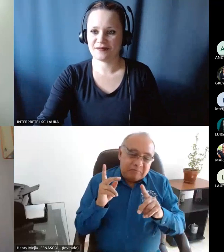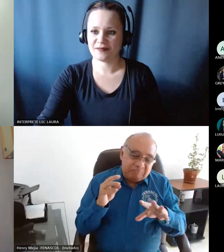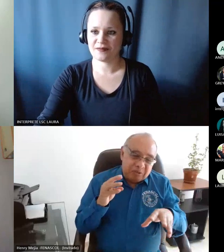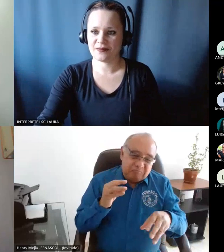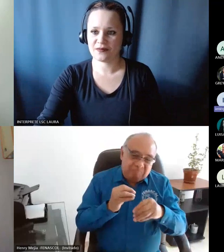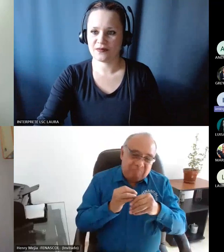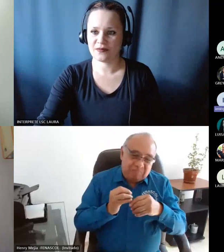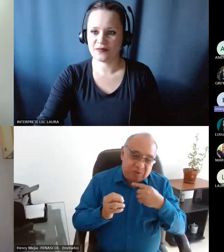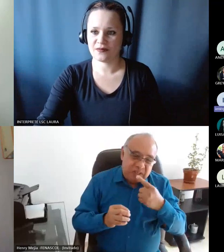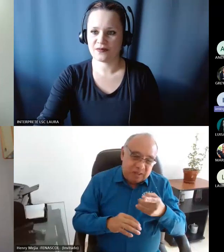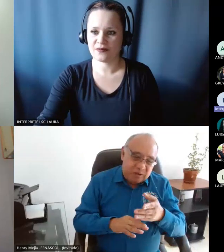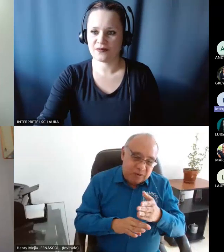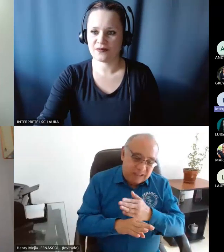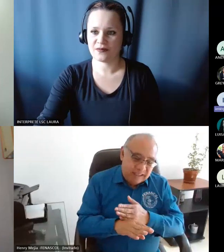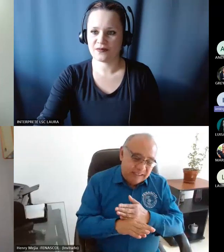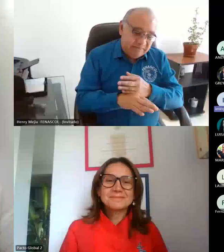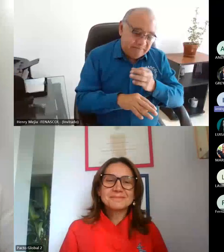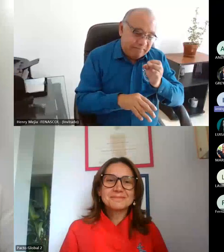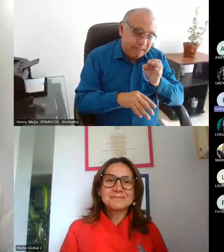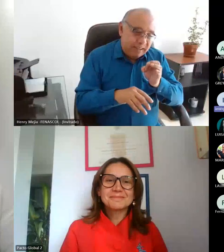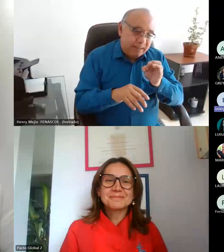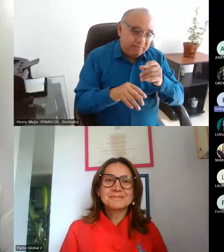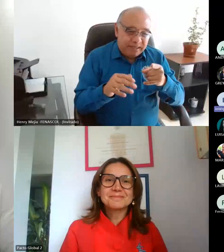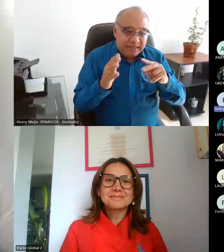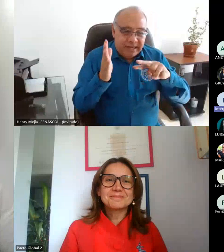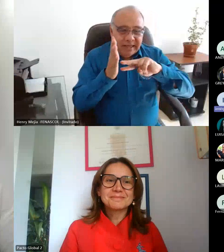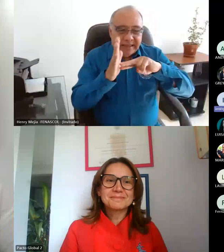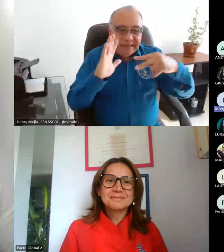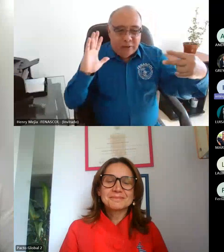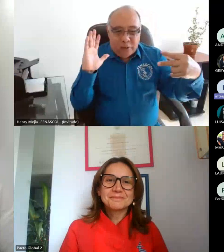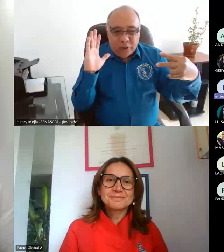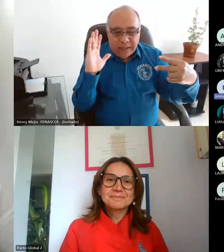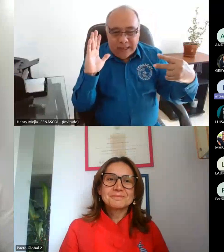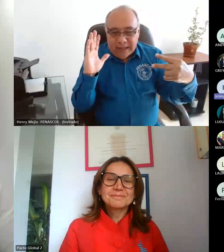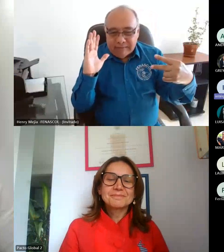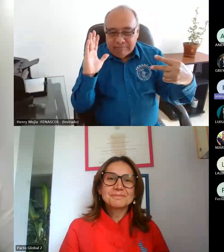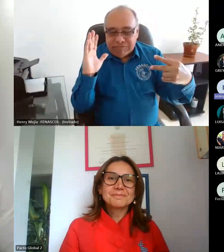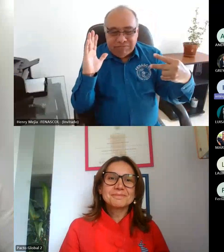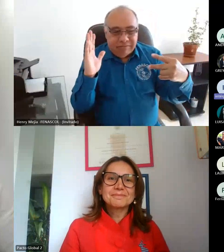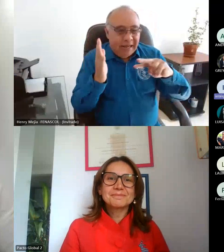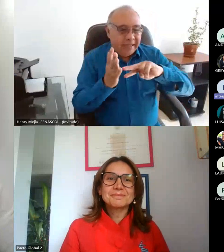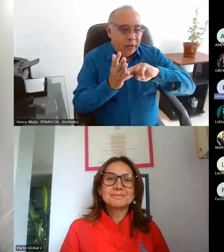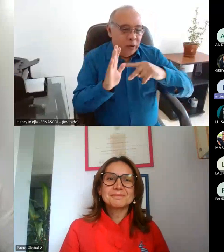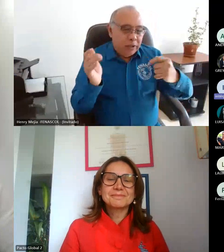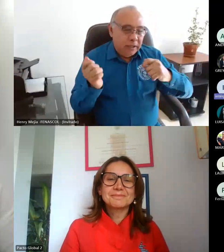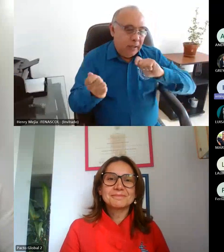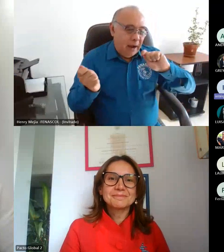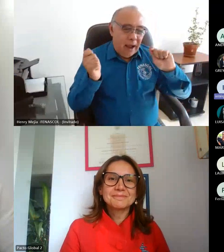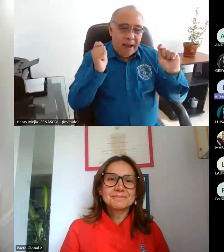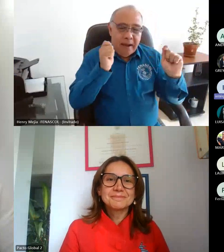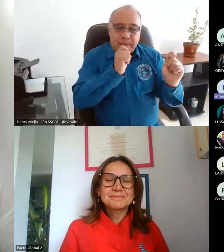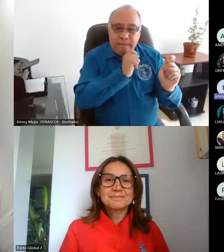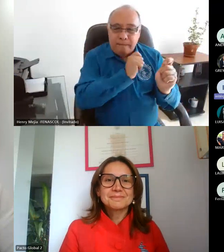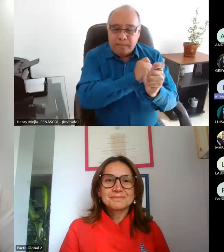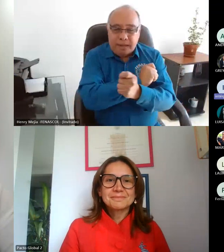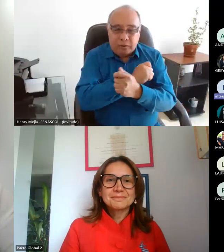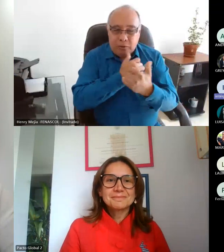hen okay Bueno eh agregando a lo que Comenta Eh mi compañera Pues la